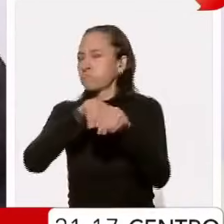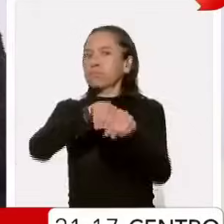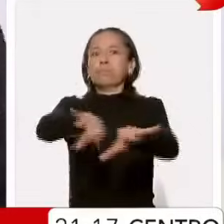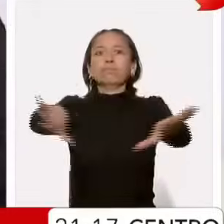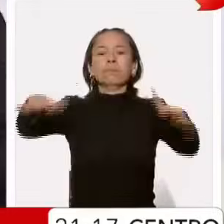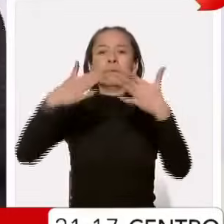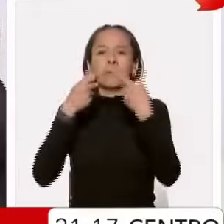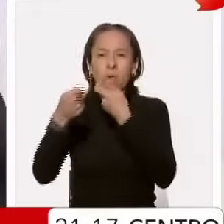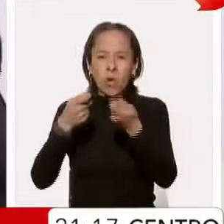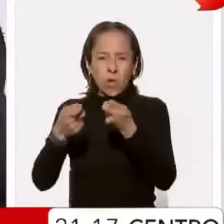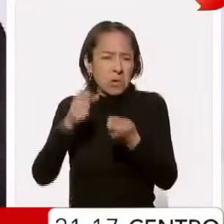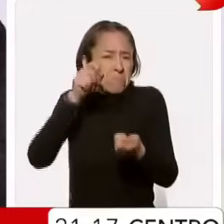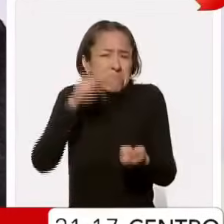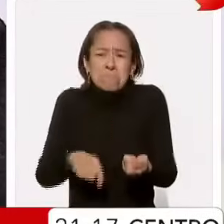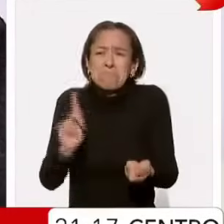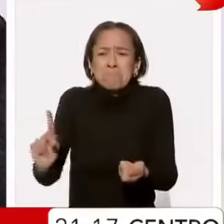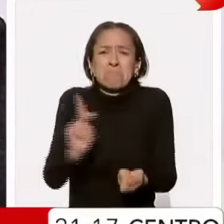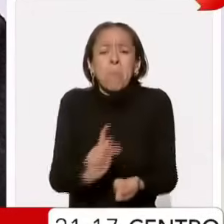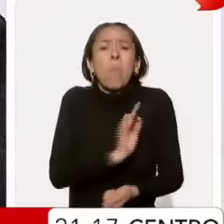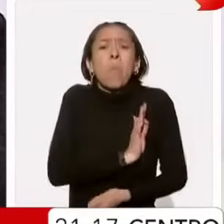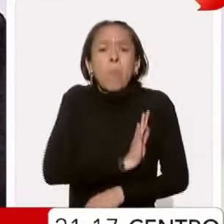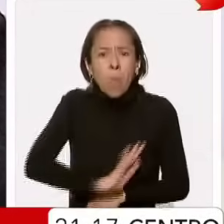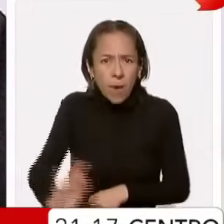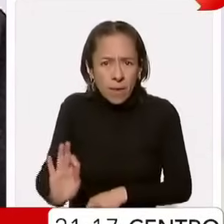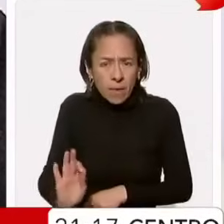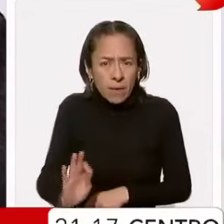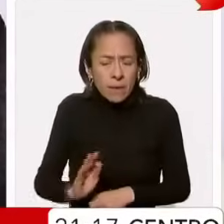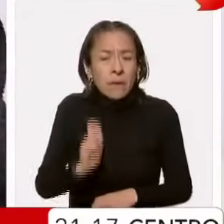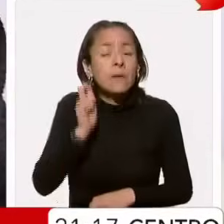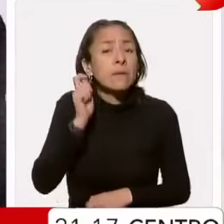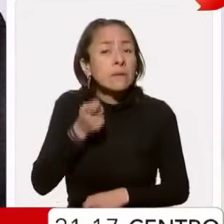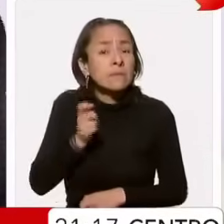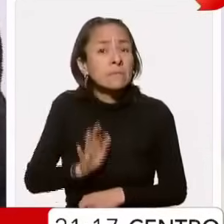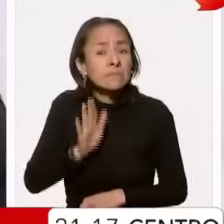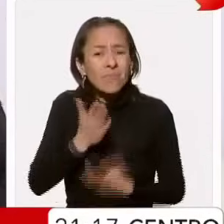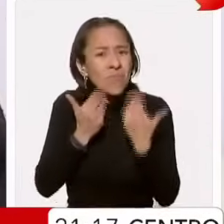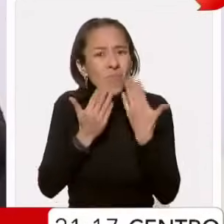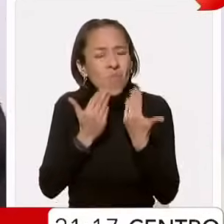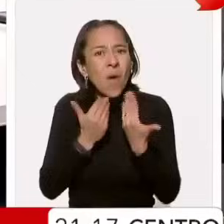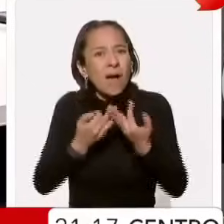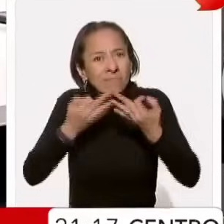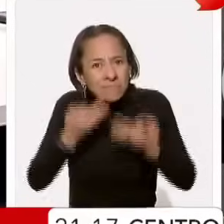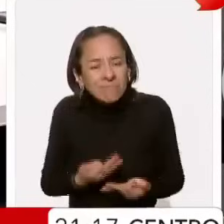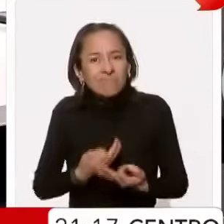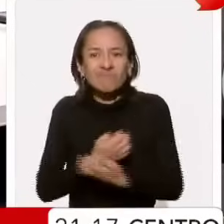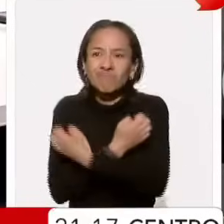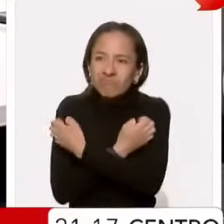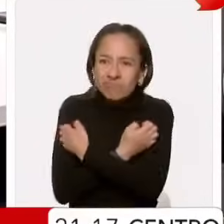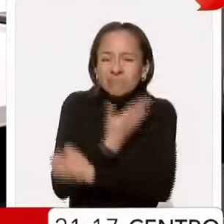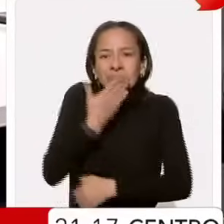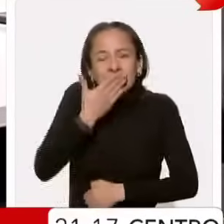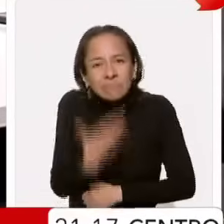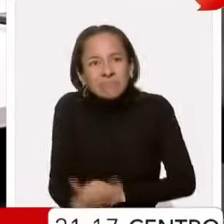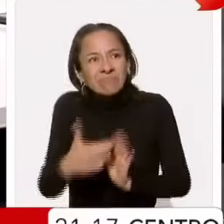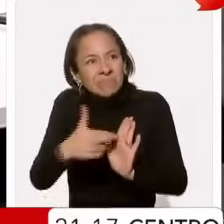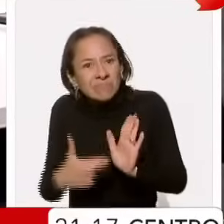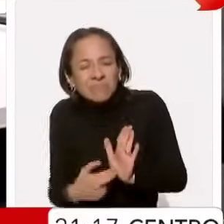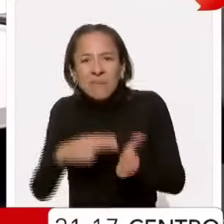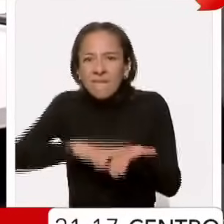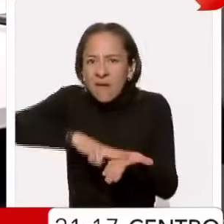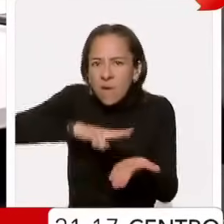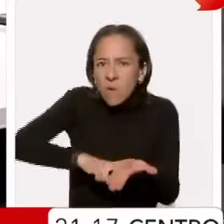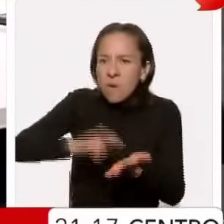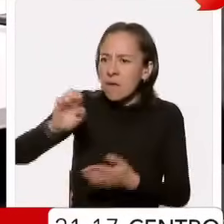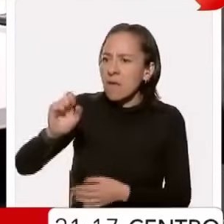es el lucro y como no hay ninguna condición moral, ética, ni de ningún tipo, sino es soltar